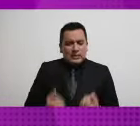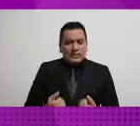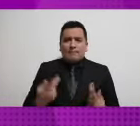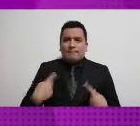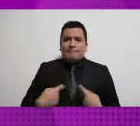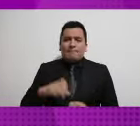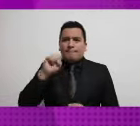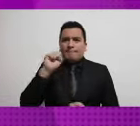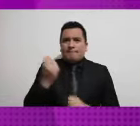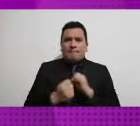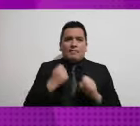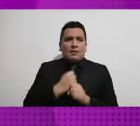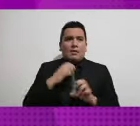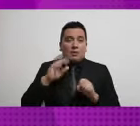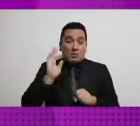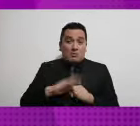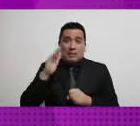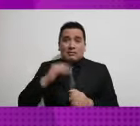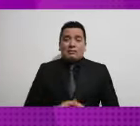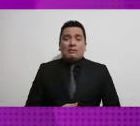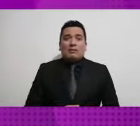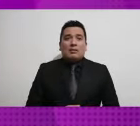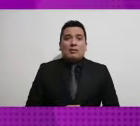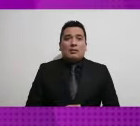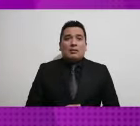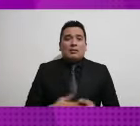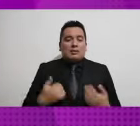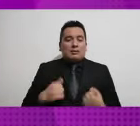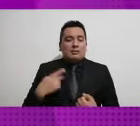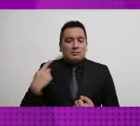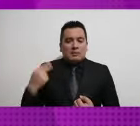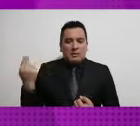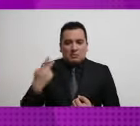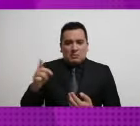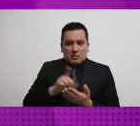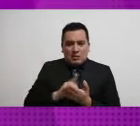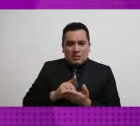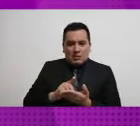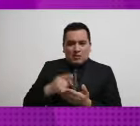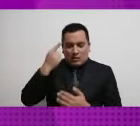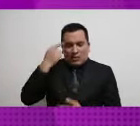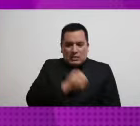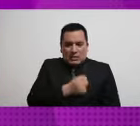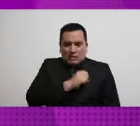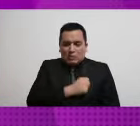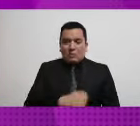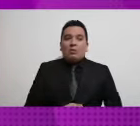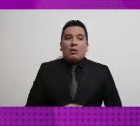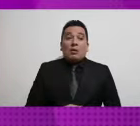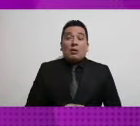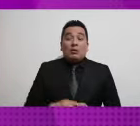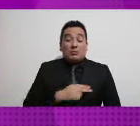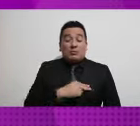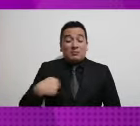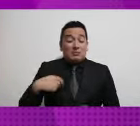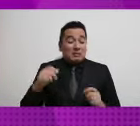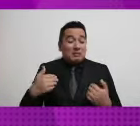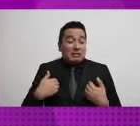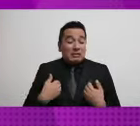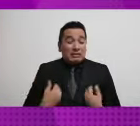60 años o más y con fundamento en el derecho a la protección de la salud y consciente de la vulnerabilidad